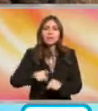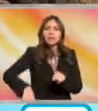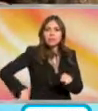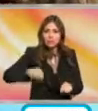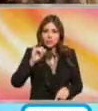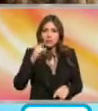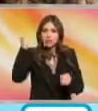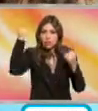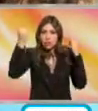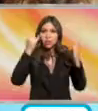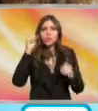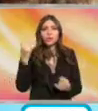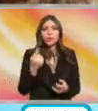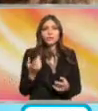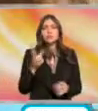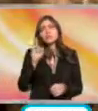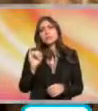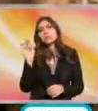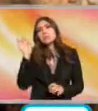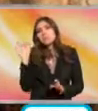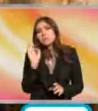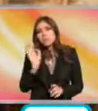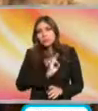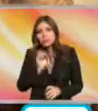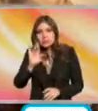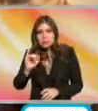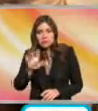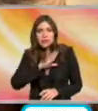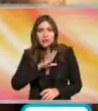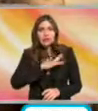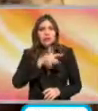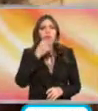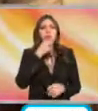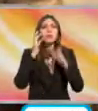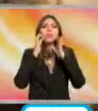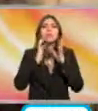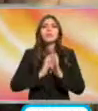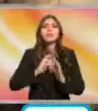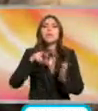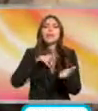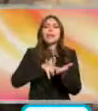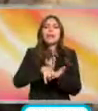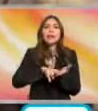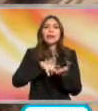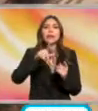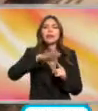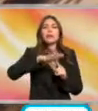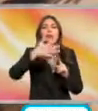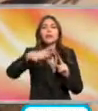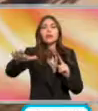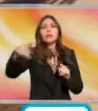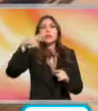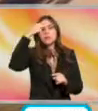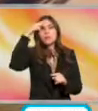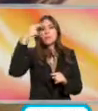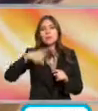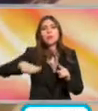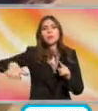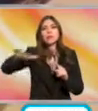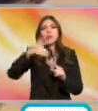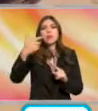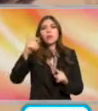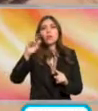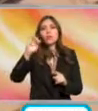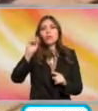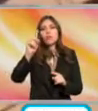sí mira, ahí está Barba Negra. El por parche ejemplo. seguro sí. Barba Negra era un pirata que asoló mucho las costas del Golfo de México, sobre todo del lado de las Carolinas.